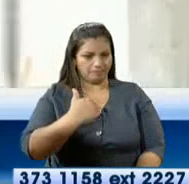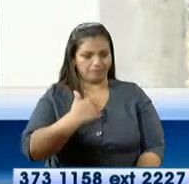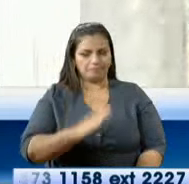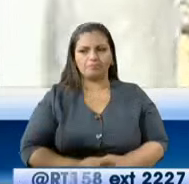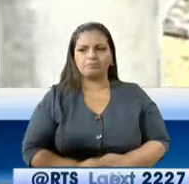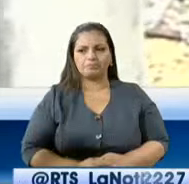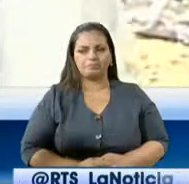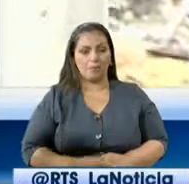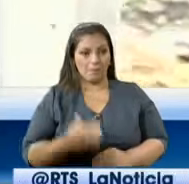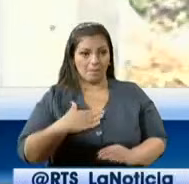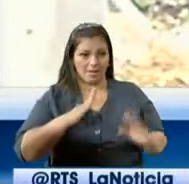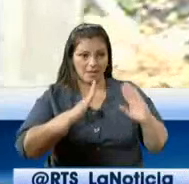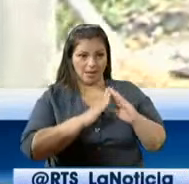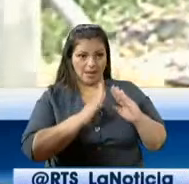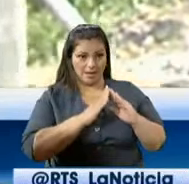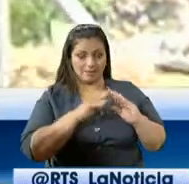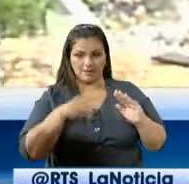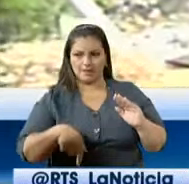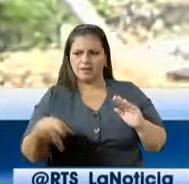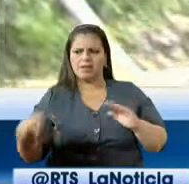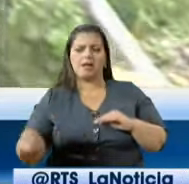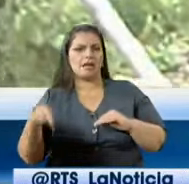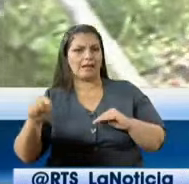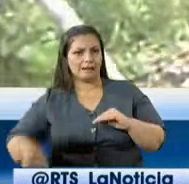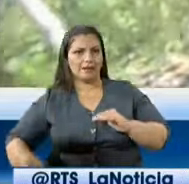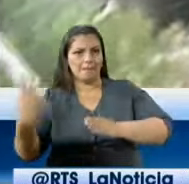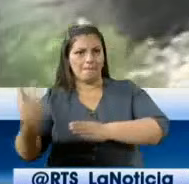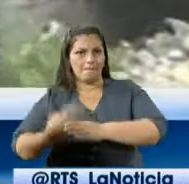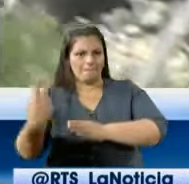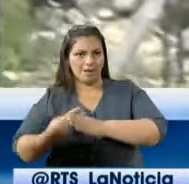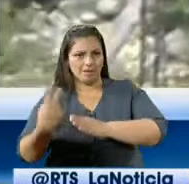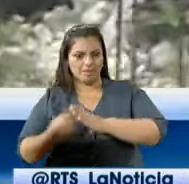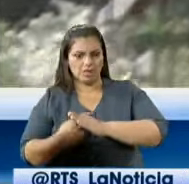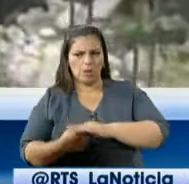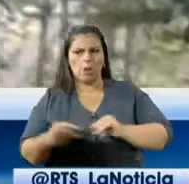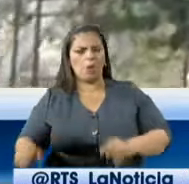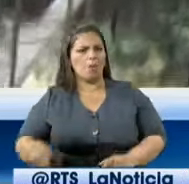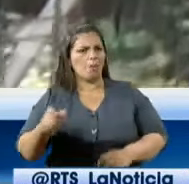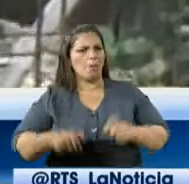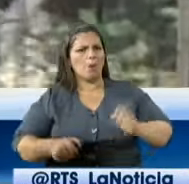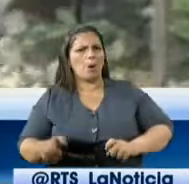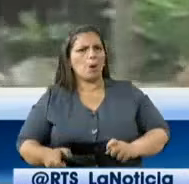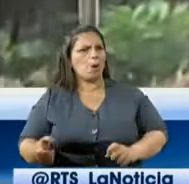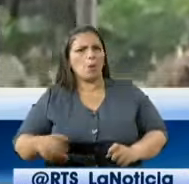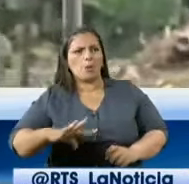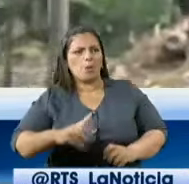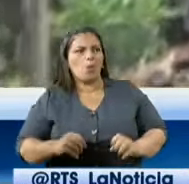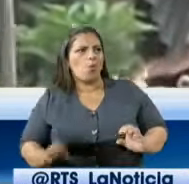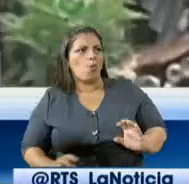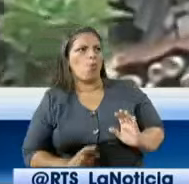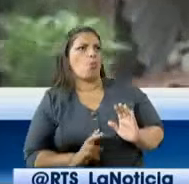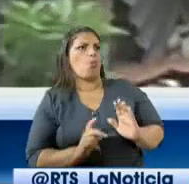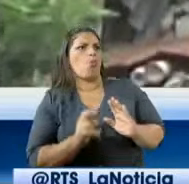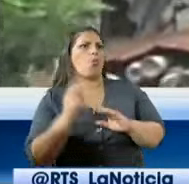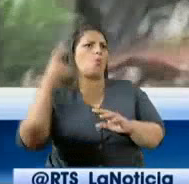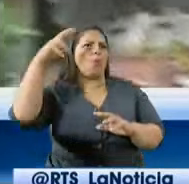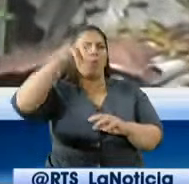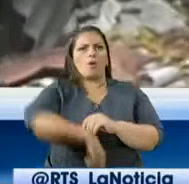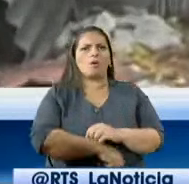se treparon la pared y se me robaron dos pares de zapatos que teníamos. Por eso la comunidad en este momento estamos pidiendo de que sirva este